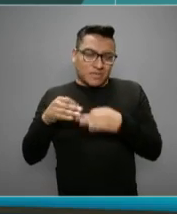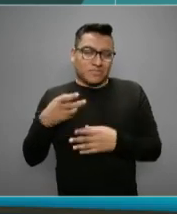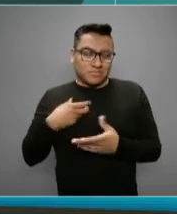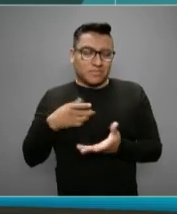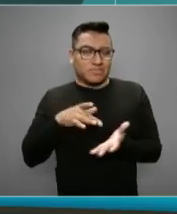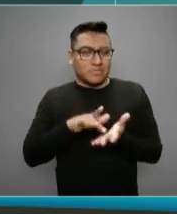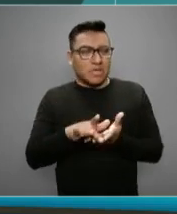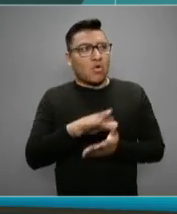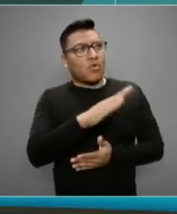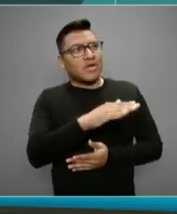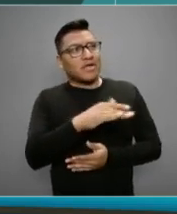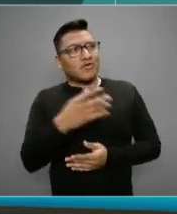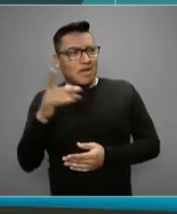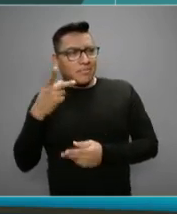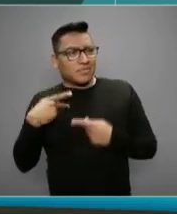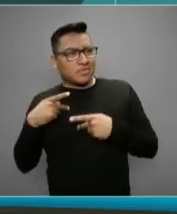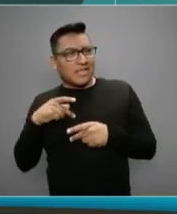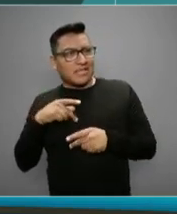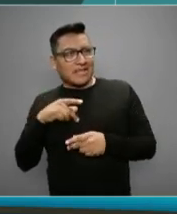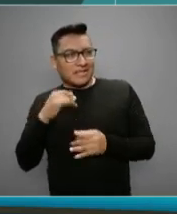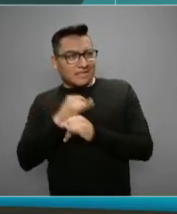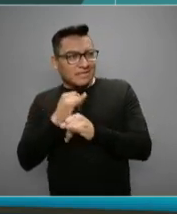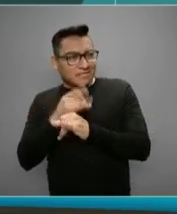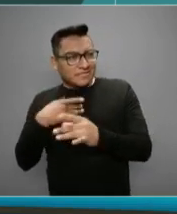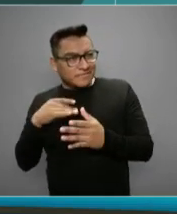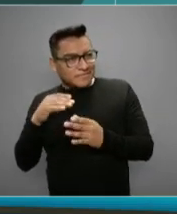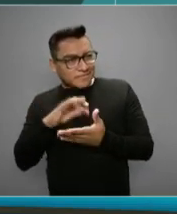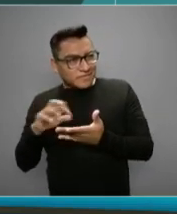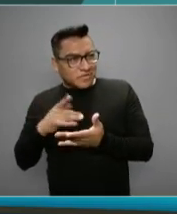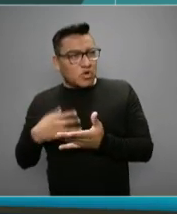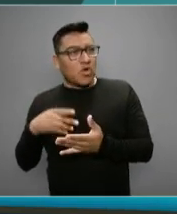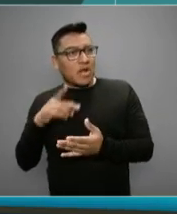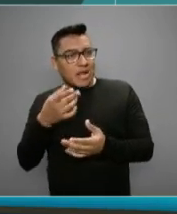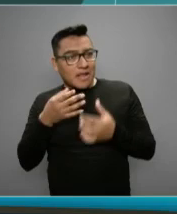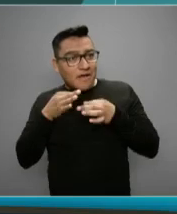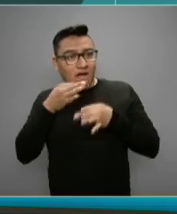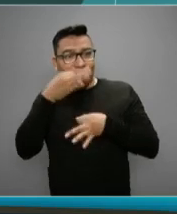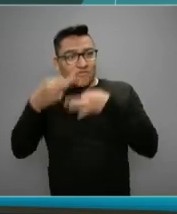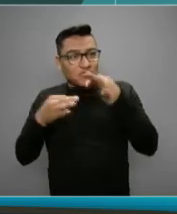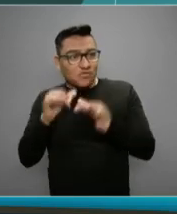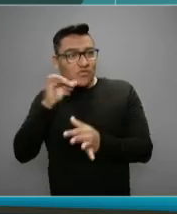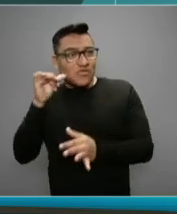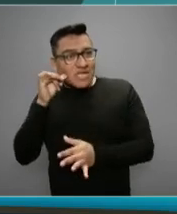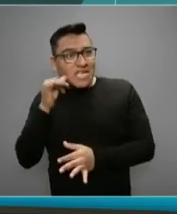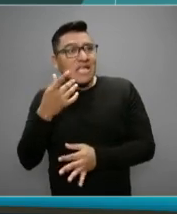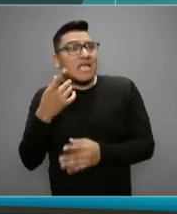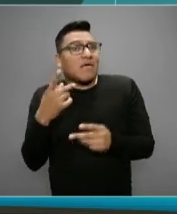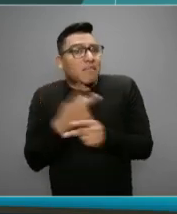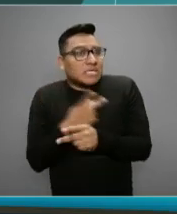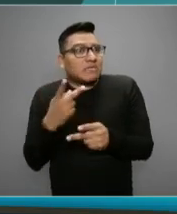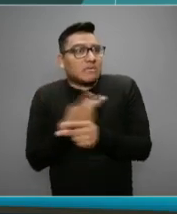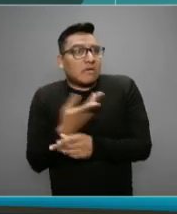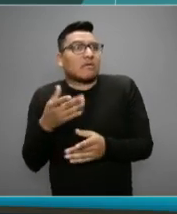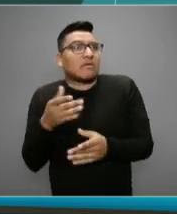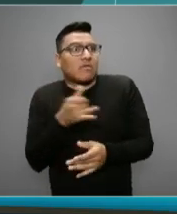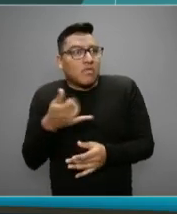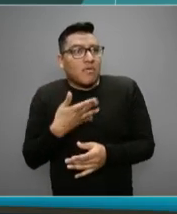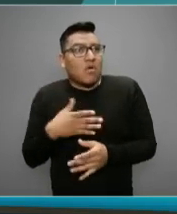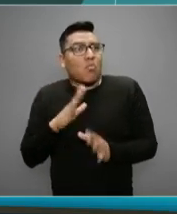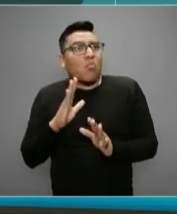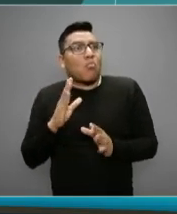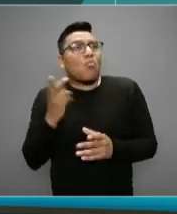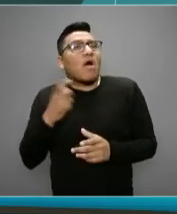alguien a través del Twitter, dice, con el anuncio de ayer, ¿qué va a pasar con el seguro por desempleo? ¿Cuándo entra en vigor? Bueno,